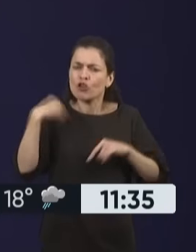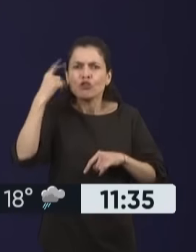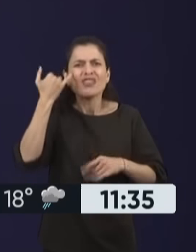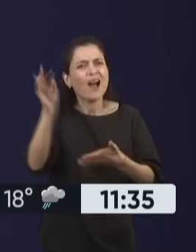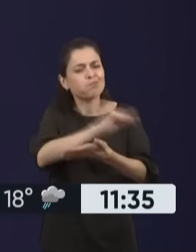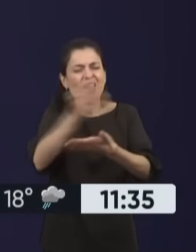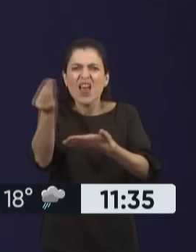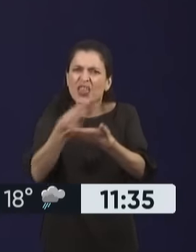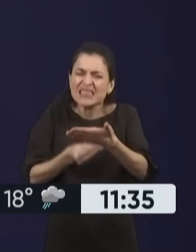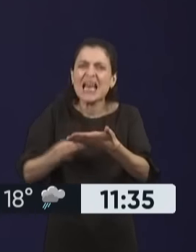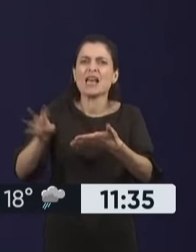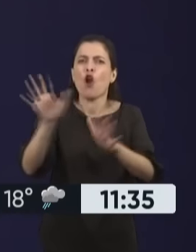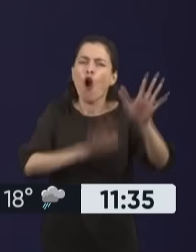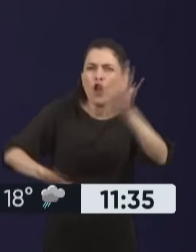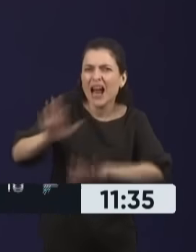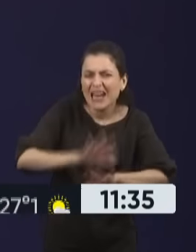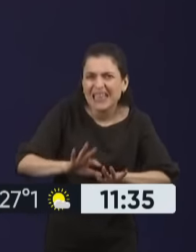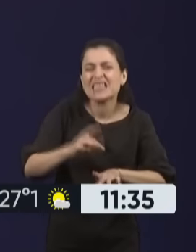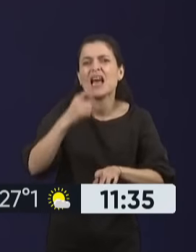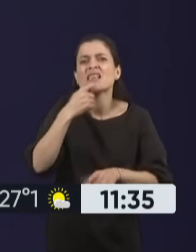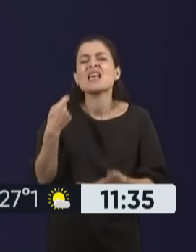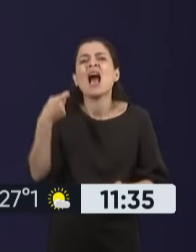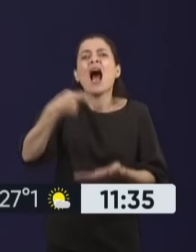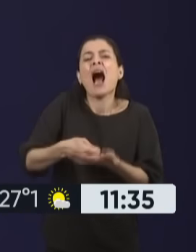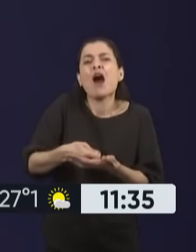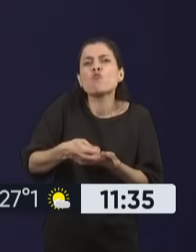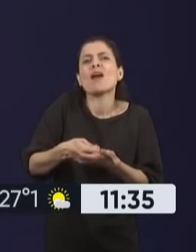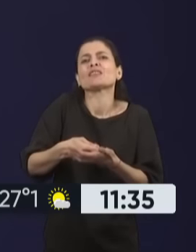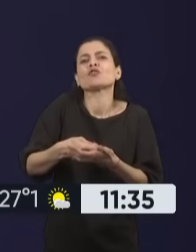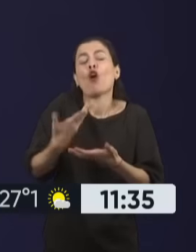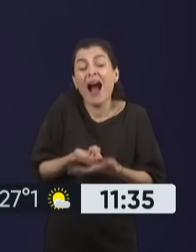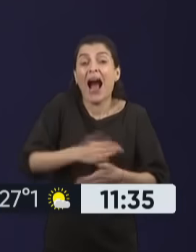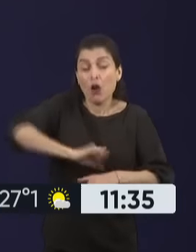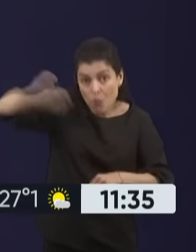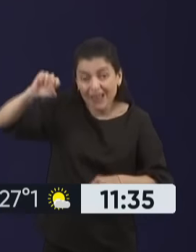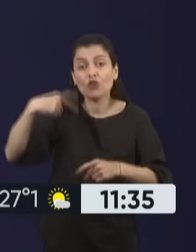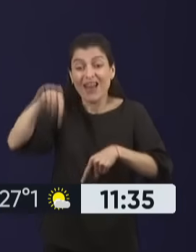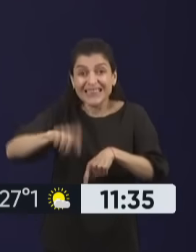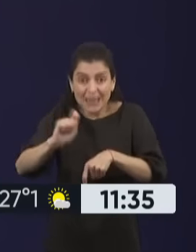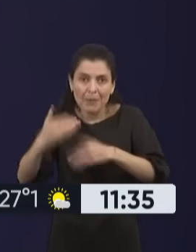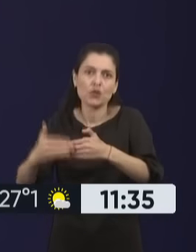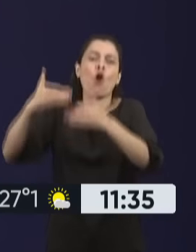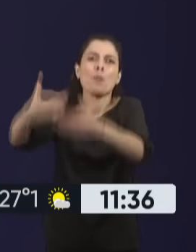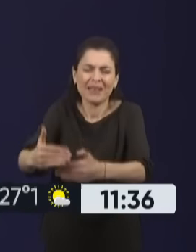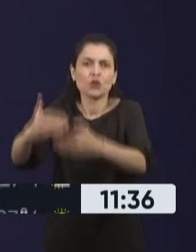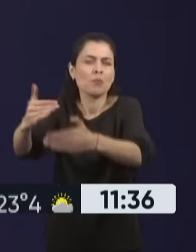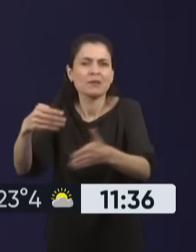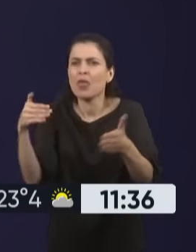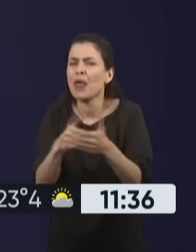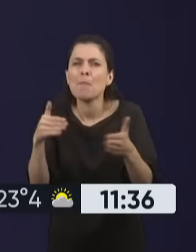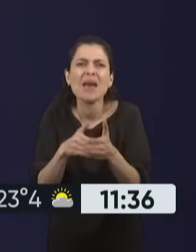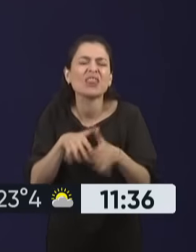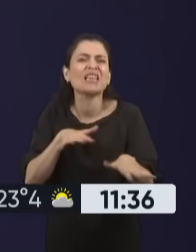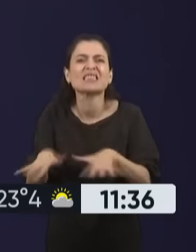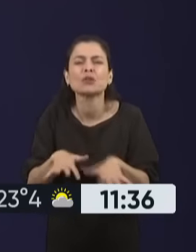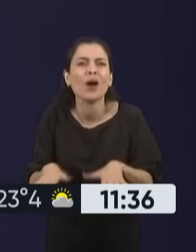hecho después si el aumento ocurre un mes u otro mes por temas administrativos por temas de audienci por tema de eh cuestiones